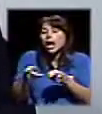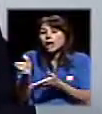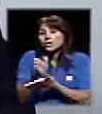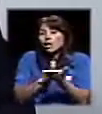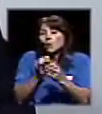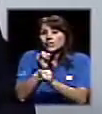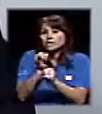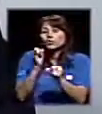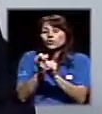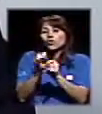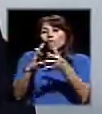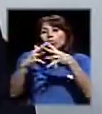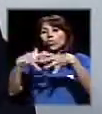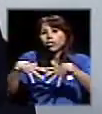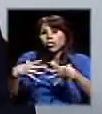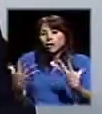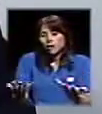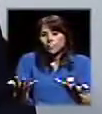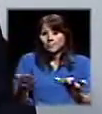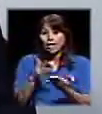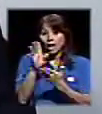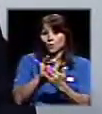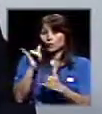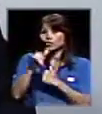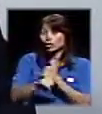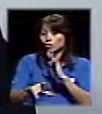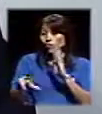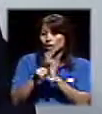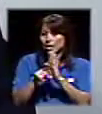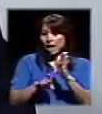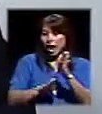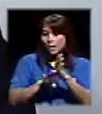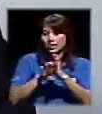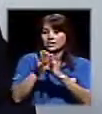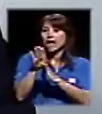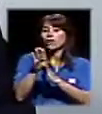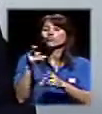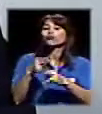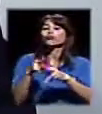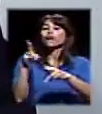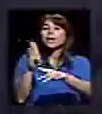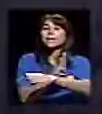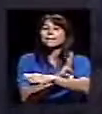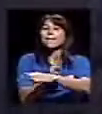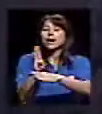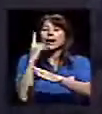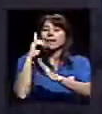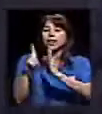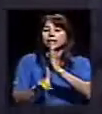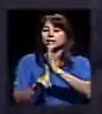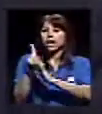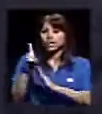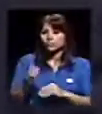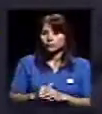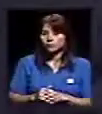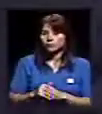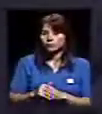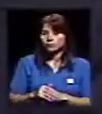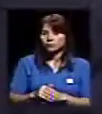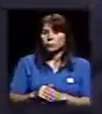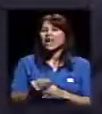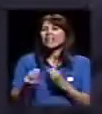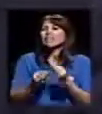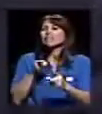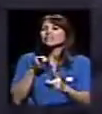entidad. Hay un proyecto de ley bien avanzado que es el de Banca para el Desarrollo, tratando de que la ley